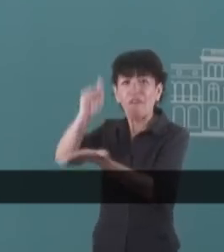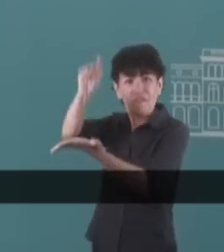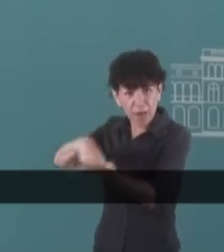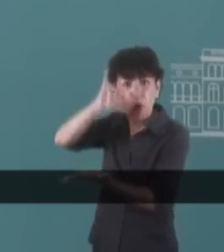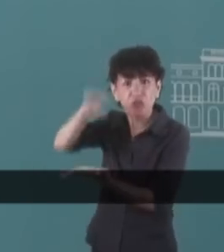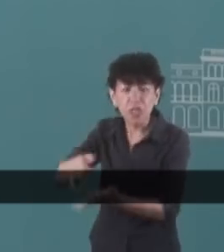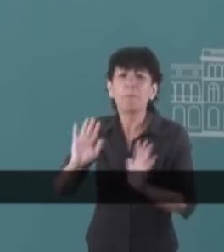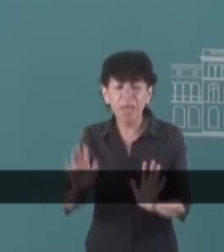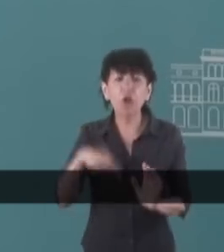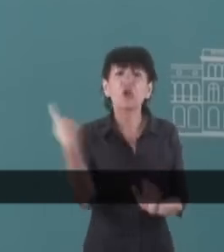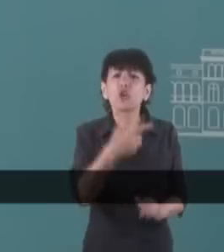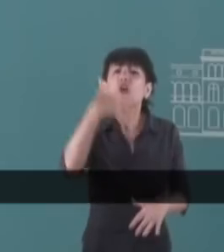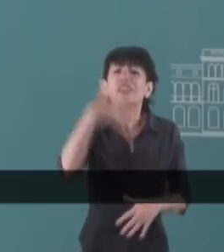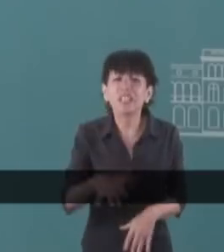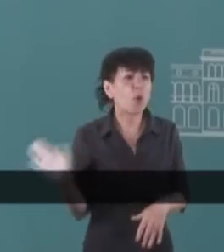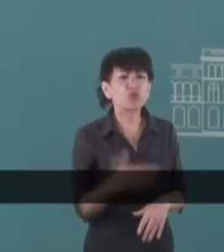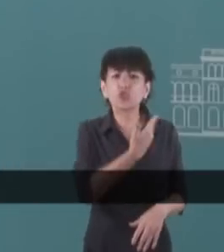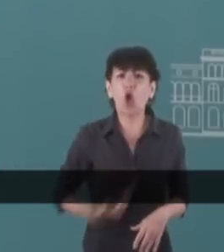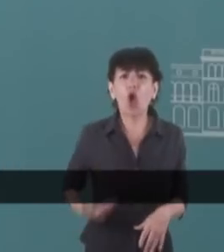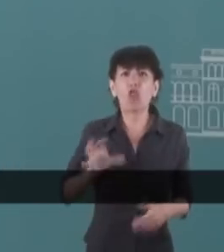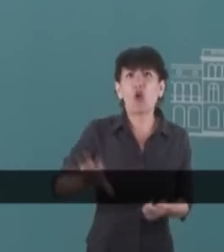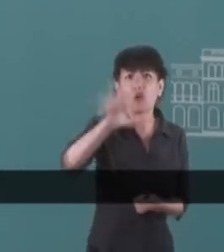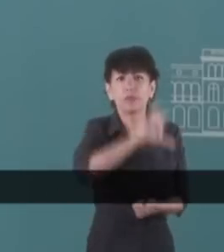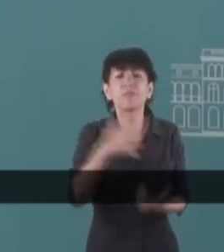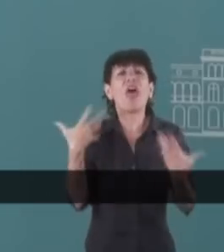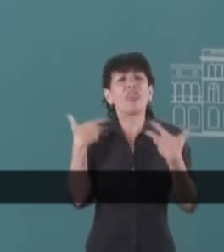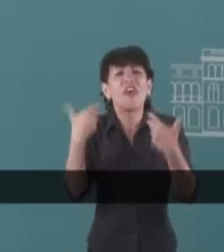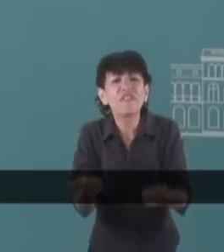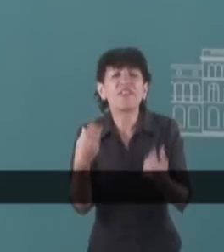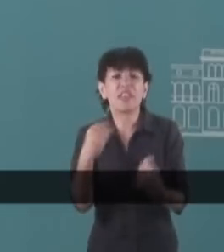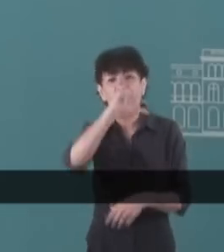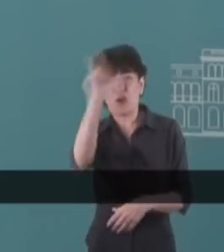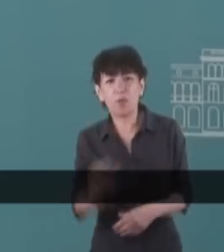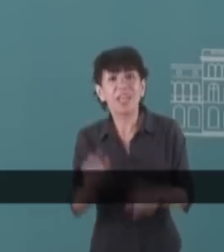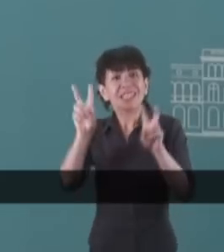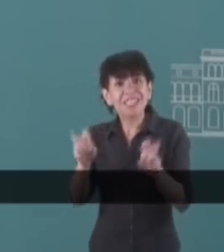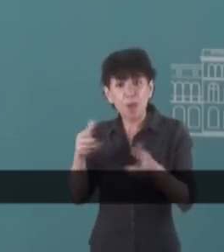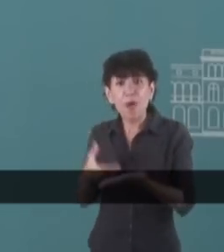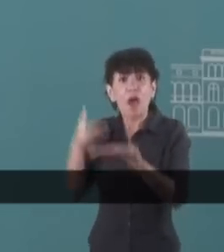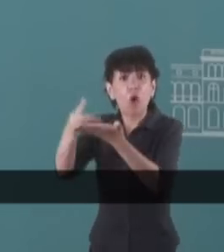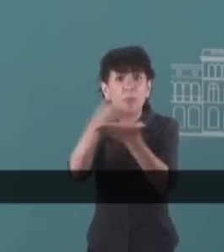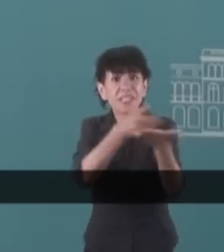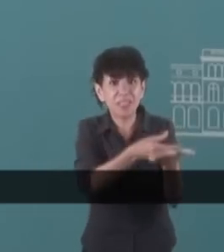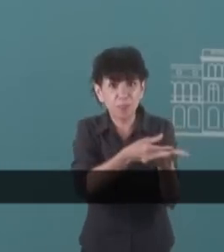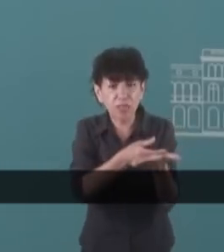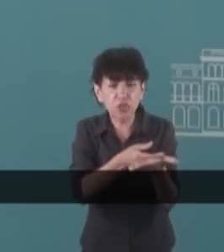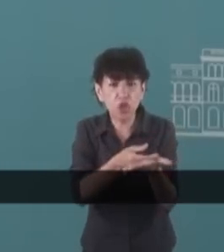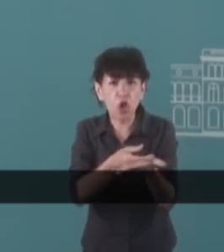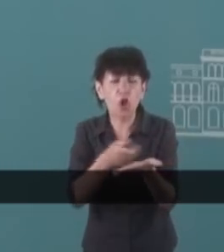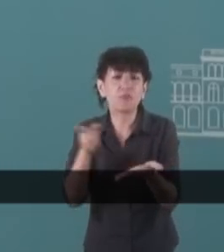todos defienden el federalismo y creen que el fallo de la Corte con respecto a la coparticipación es absolutamente fuera de